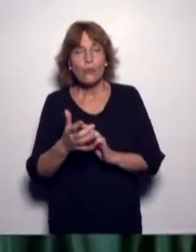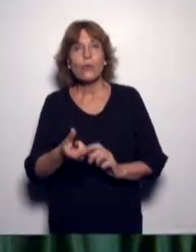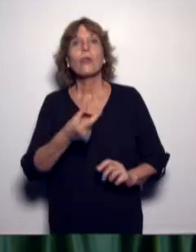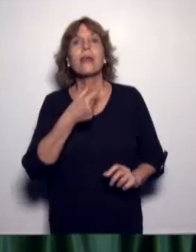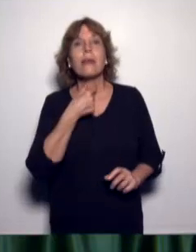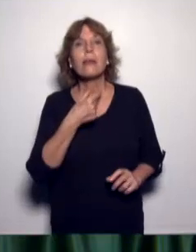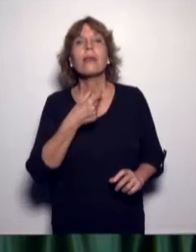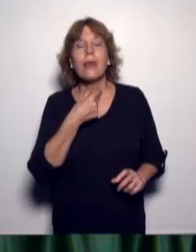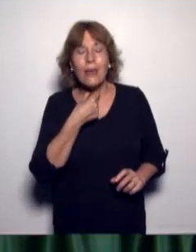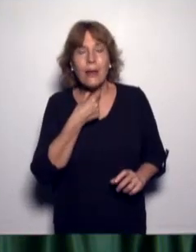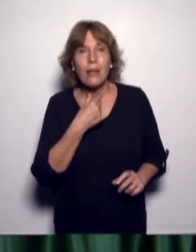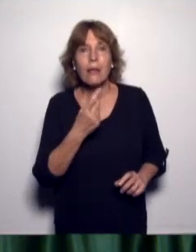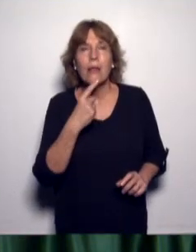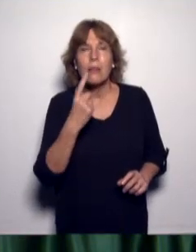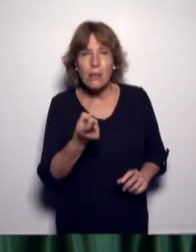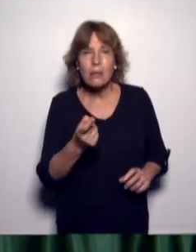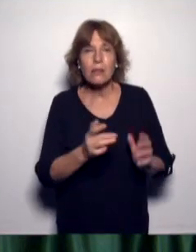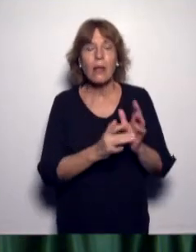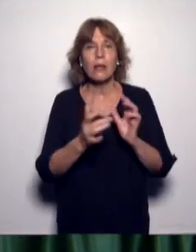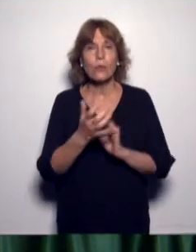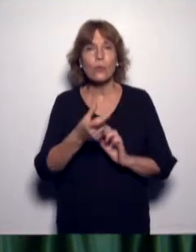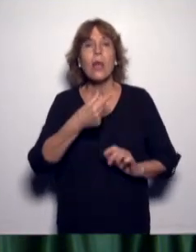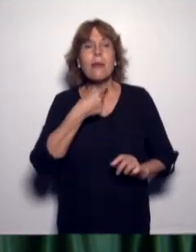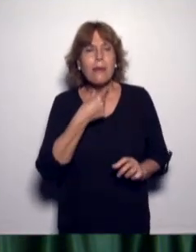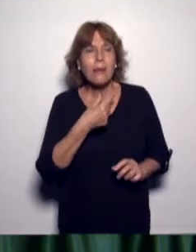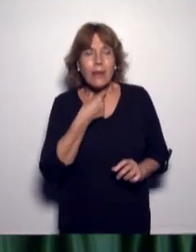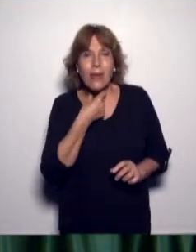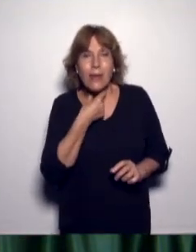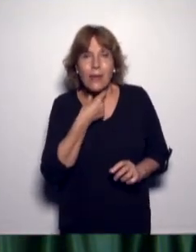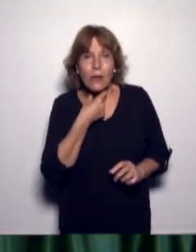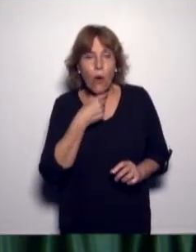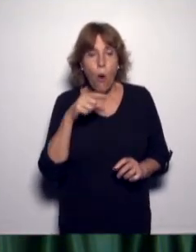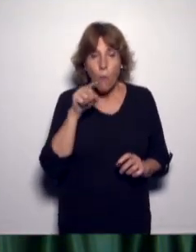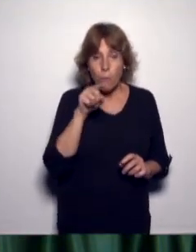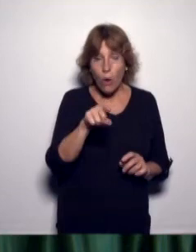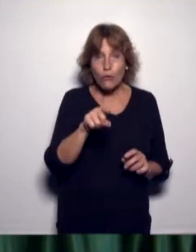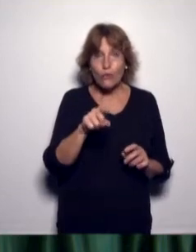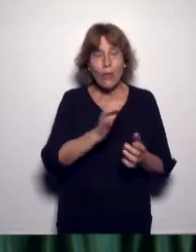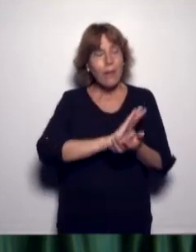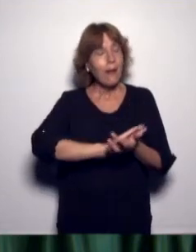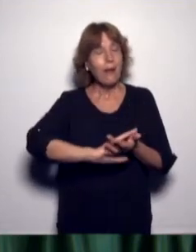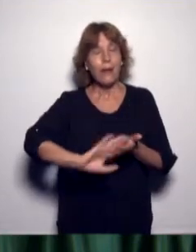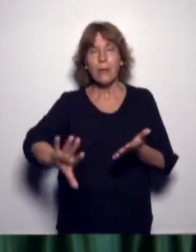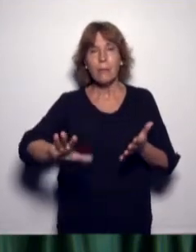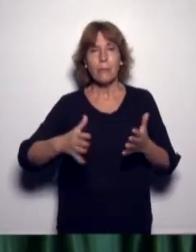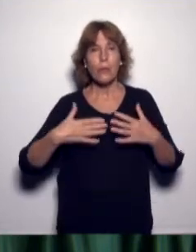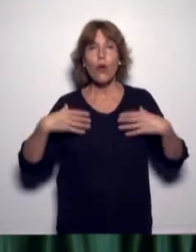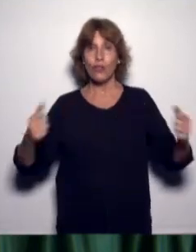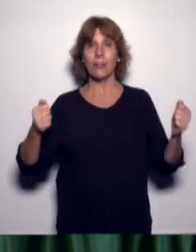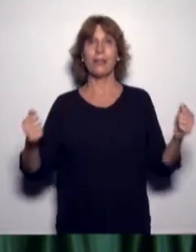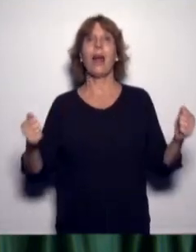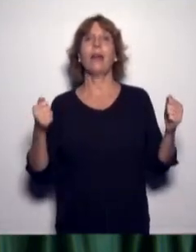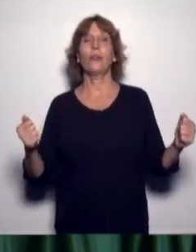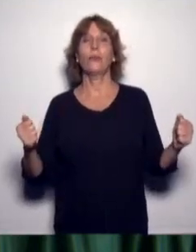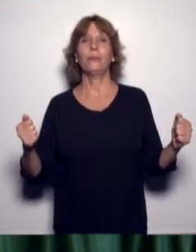Quiero, dice Jesús, queda purificado, pero no solamente por la palabra, sino especialmente por